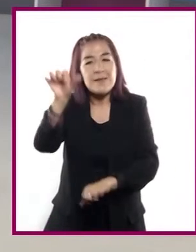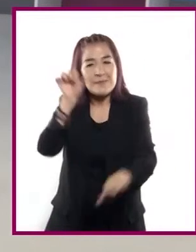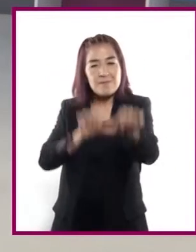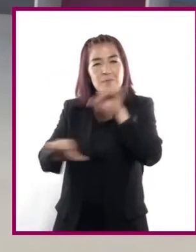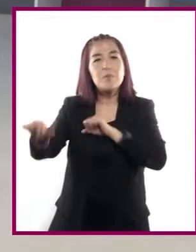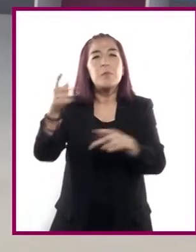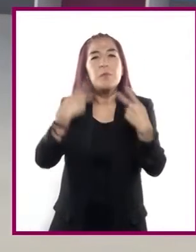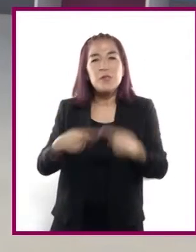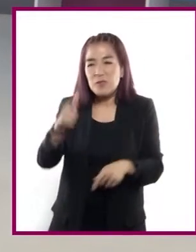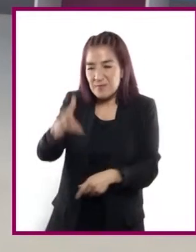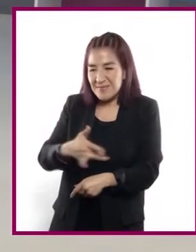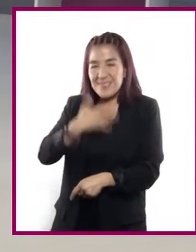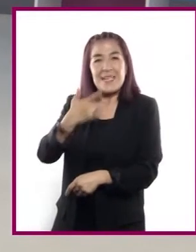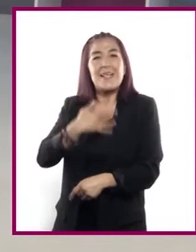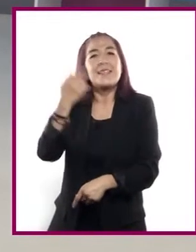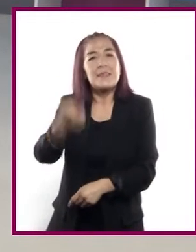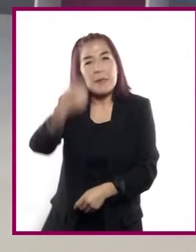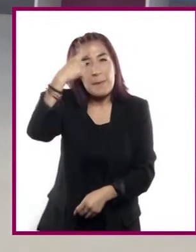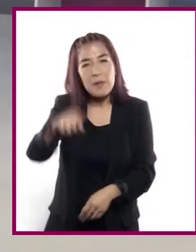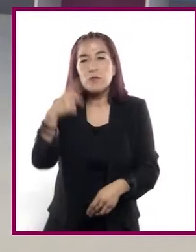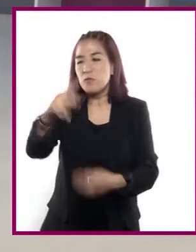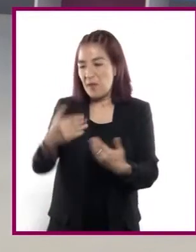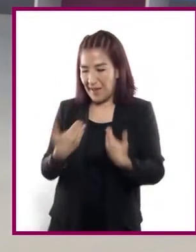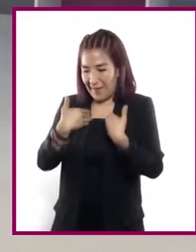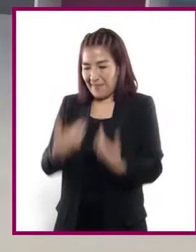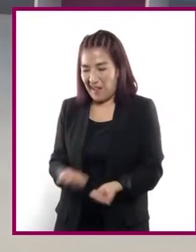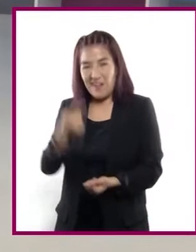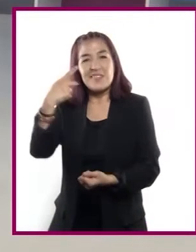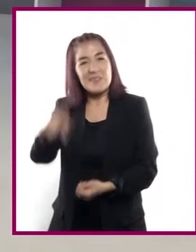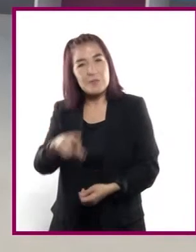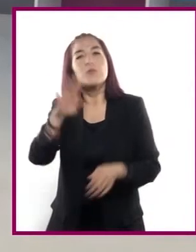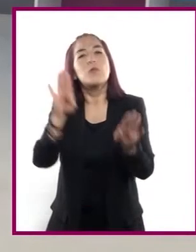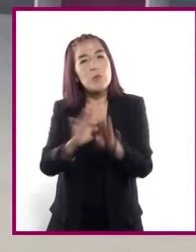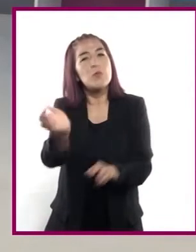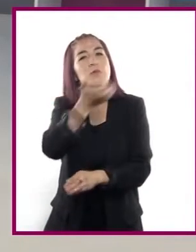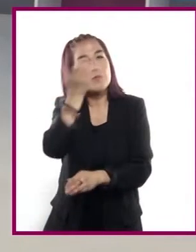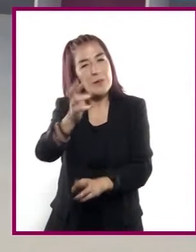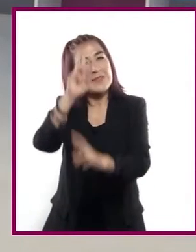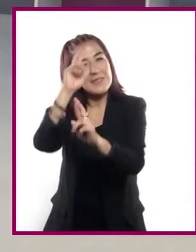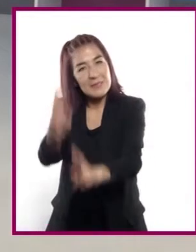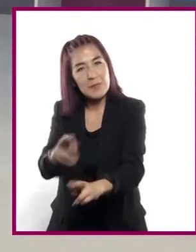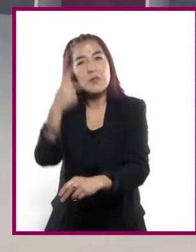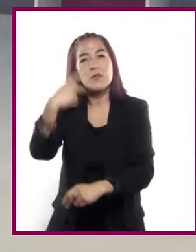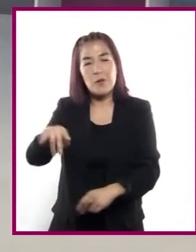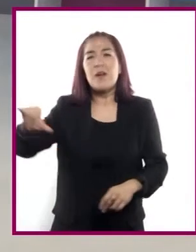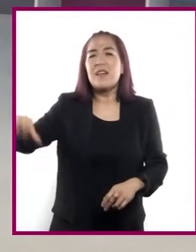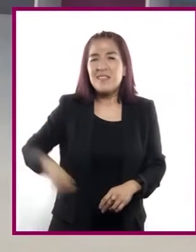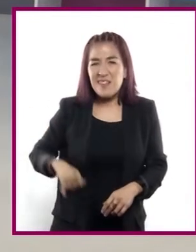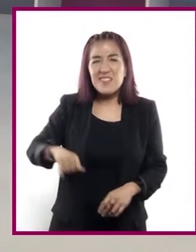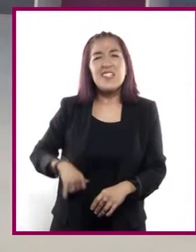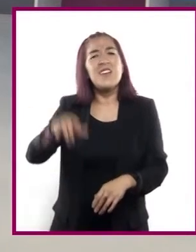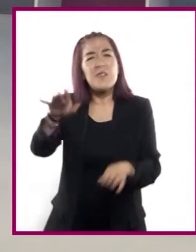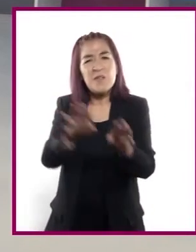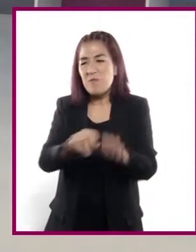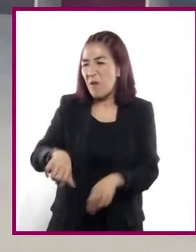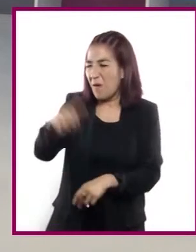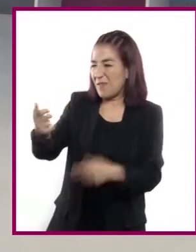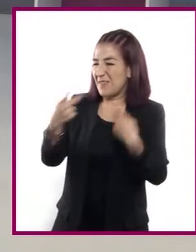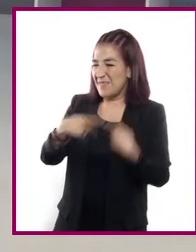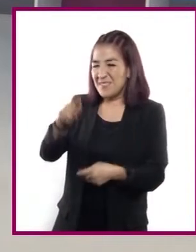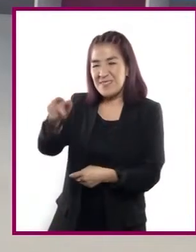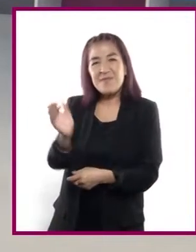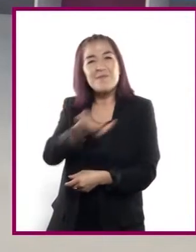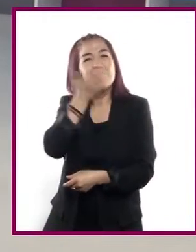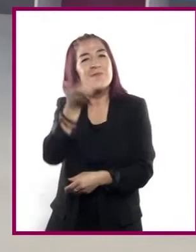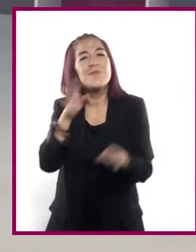incorporarse a grupos, mediante la comprensión y el respeto de sus costumbres. Interesarnos por lo que las personas